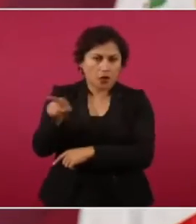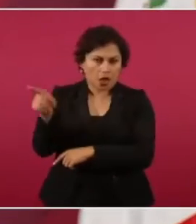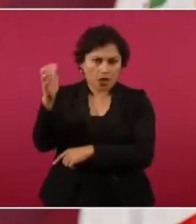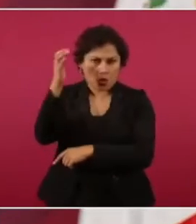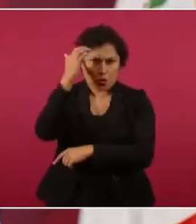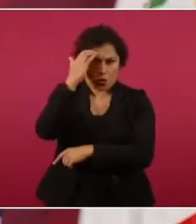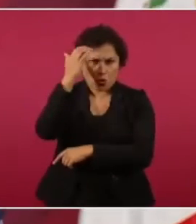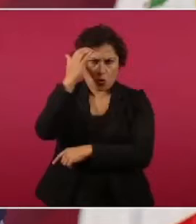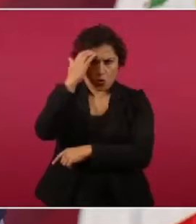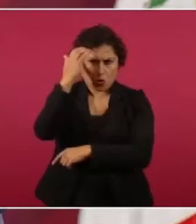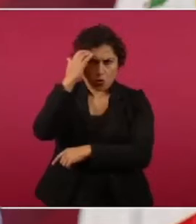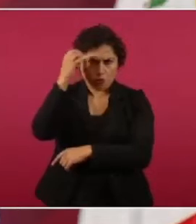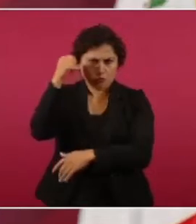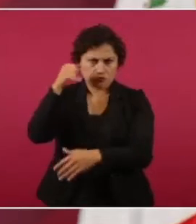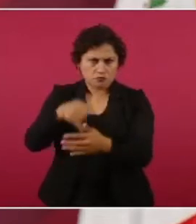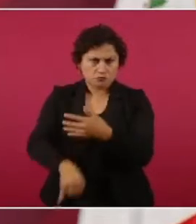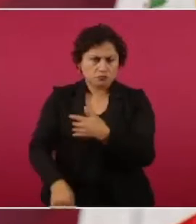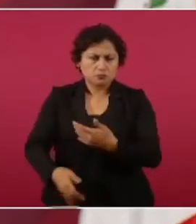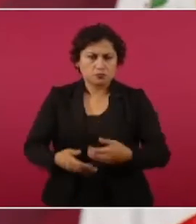Eso